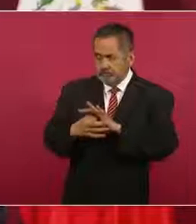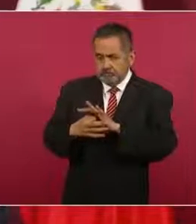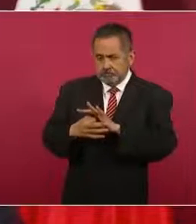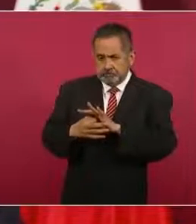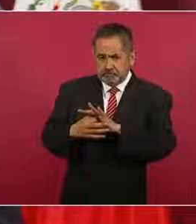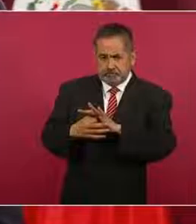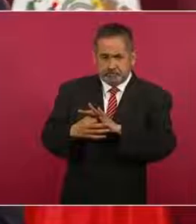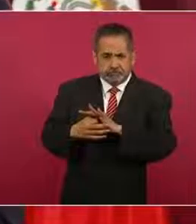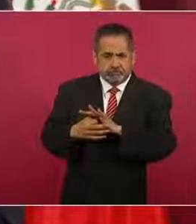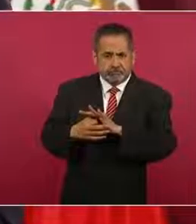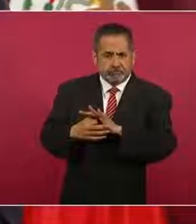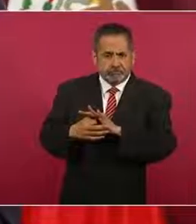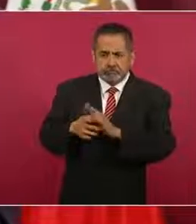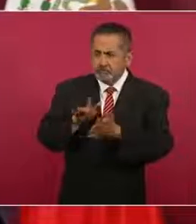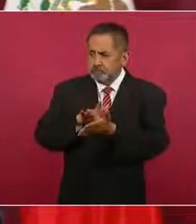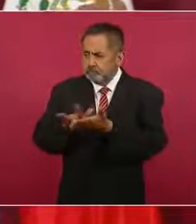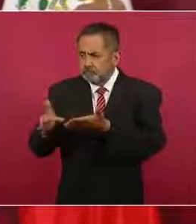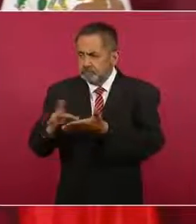fundamentalmente